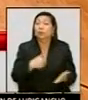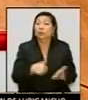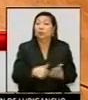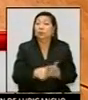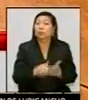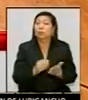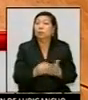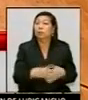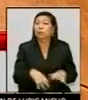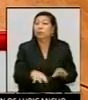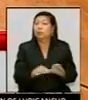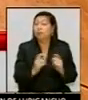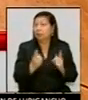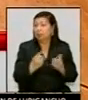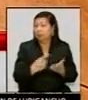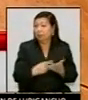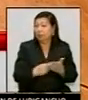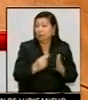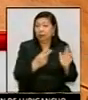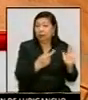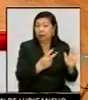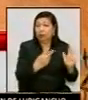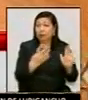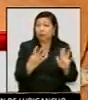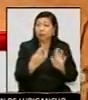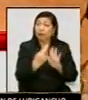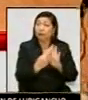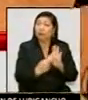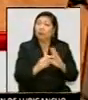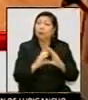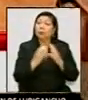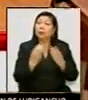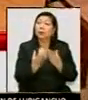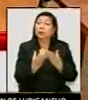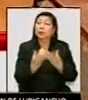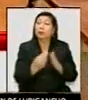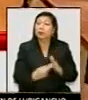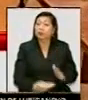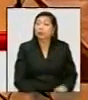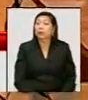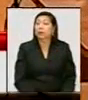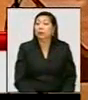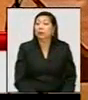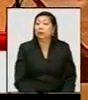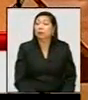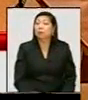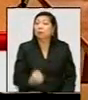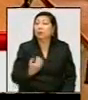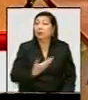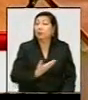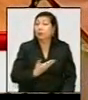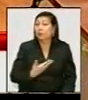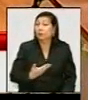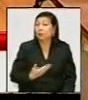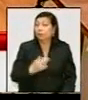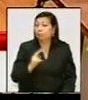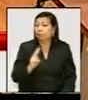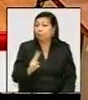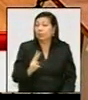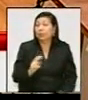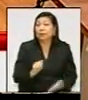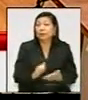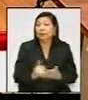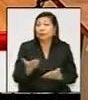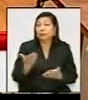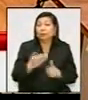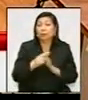Fundamental, concordante con el artículo 79 del Reglamento del Congreso de la República, el Poder Ejecutivo observó la autógrafa